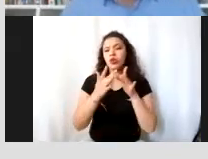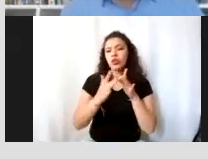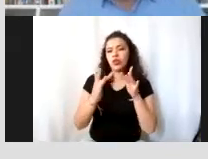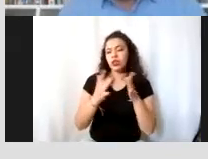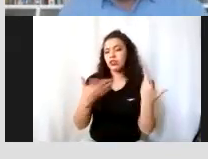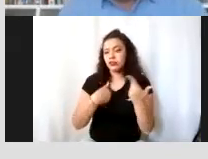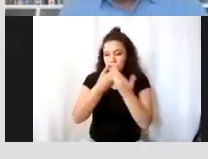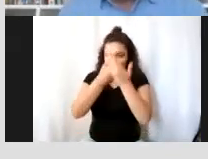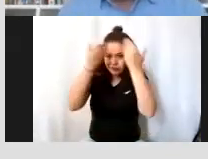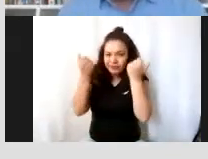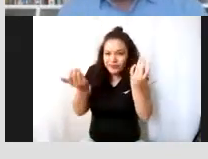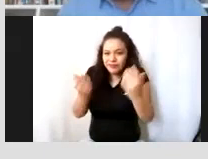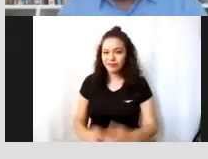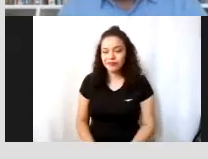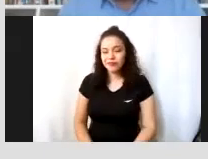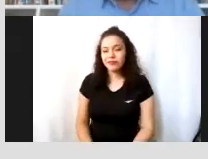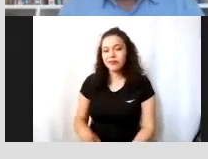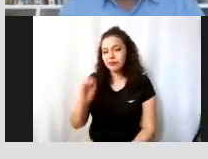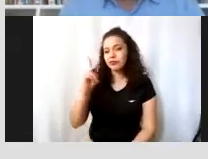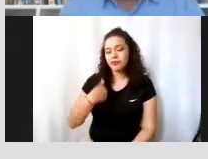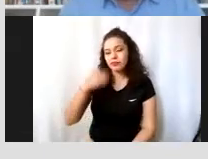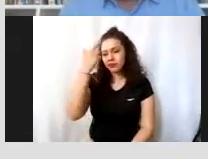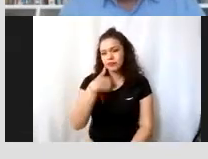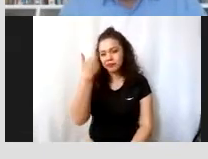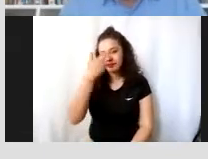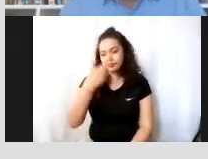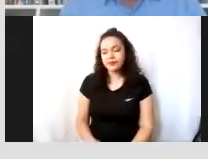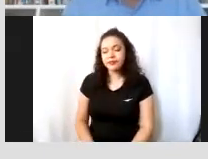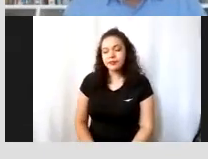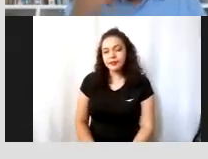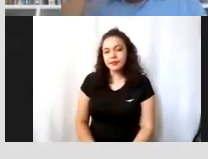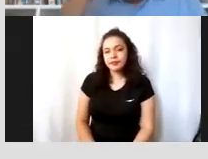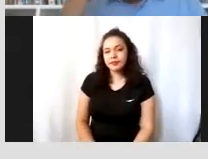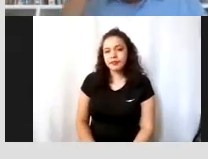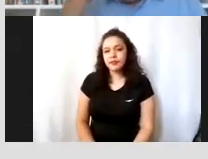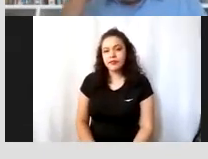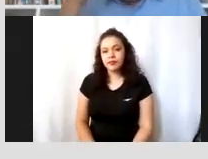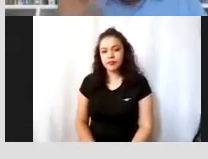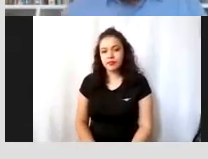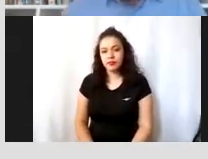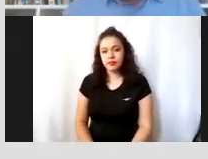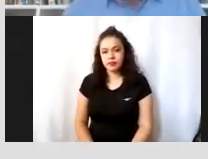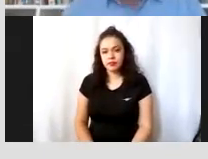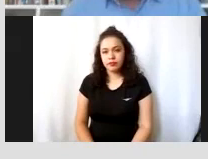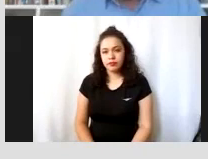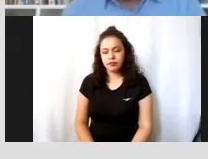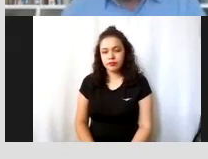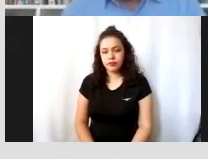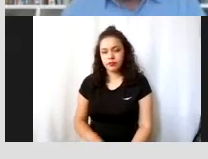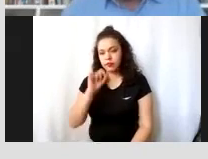sé. Ok, lo voy a checar. Si no, como te comentaron, va a estar